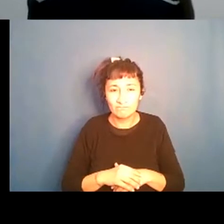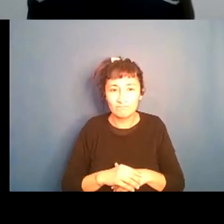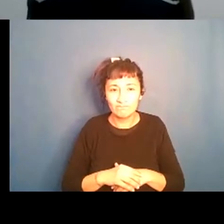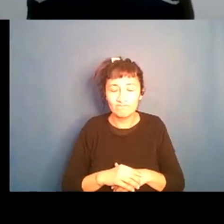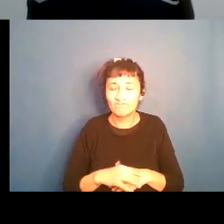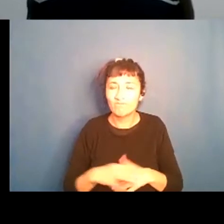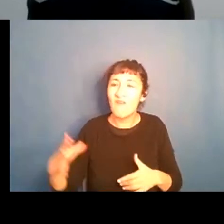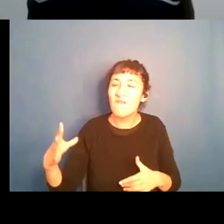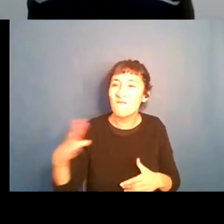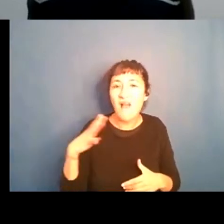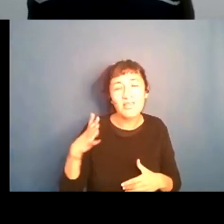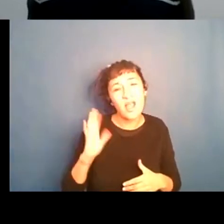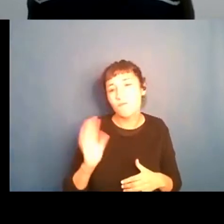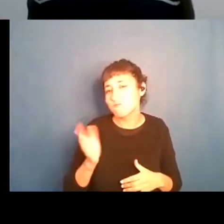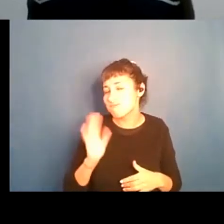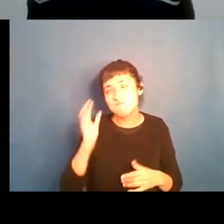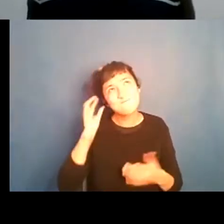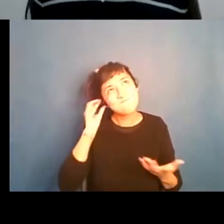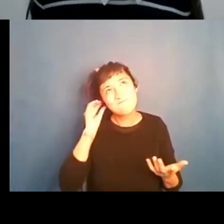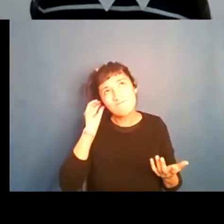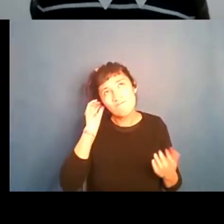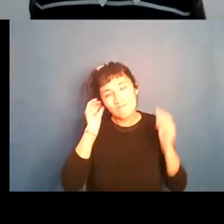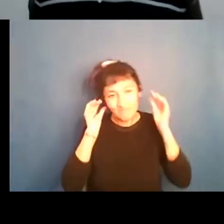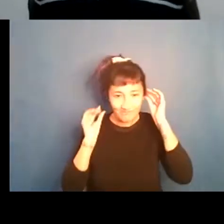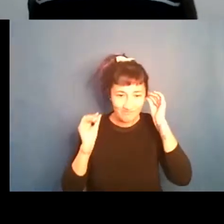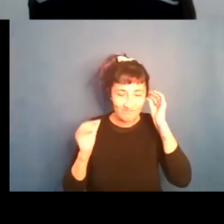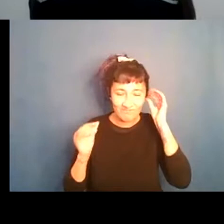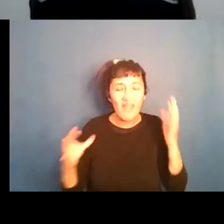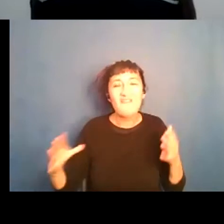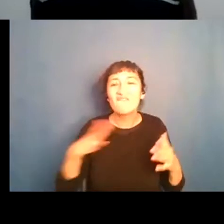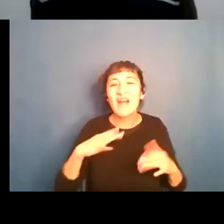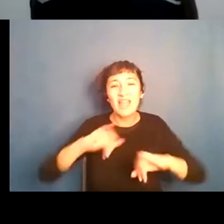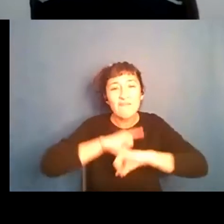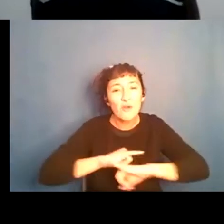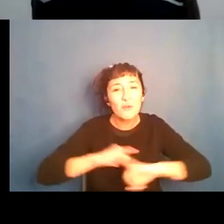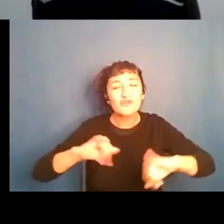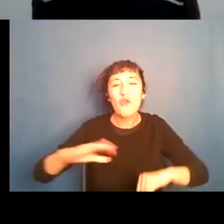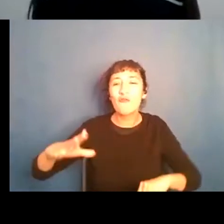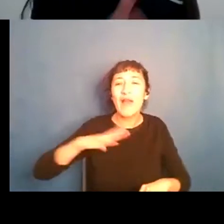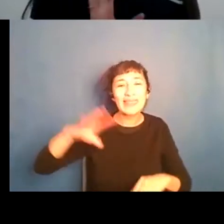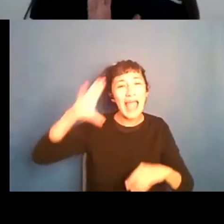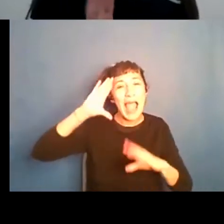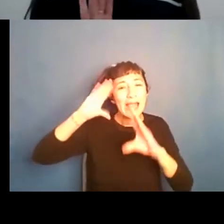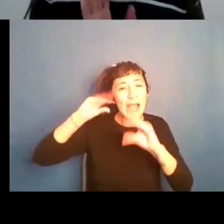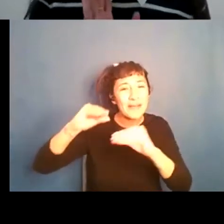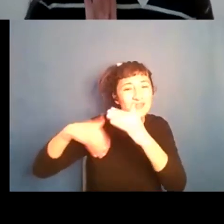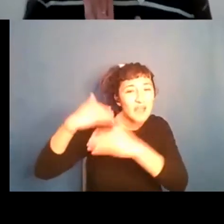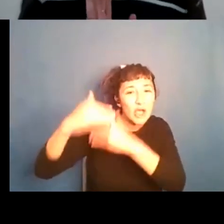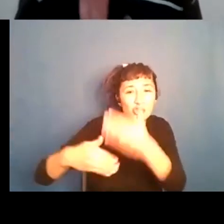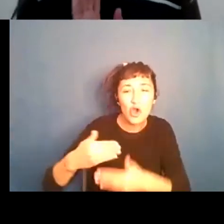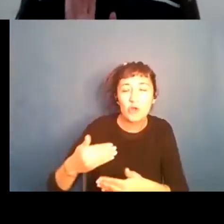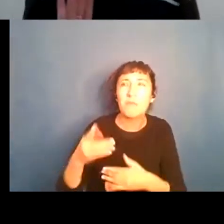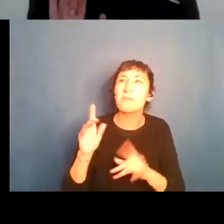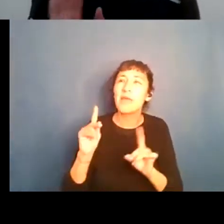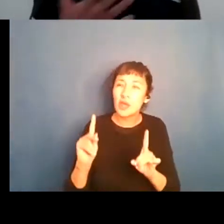falta muchísimo de información y capacitación, pero me refiero,